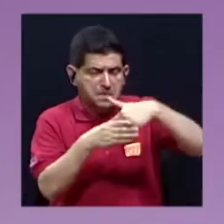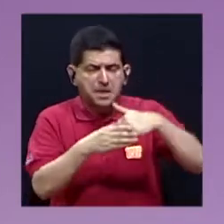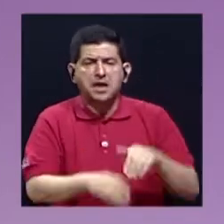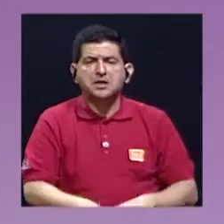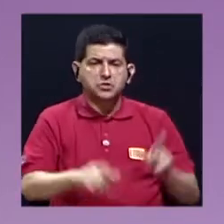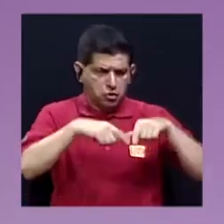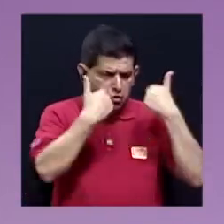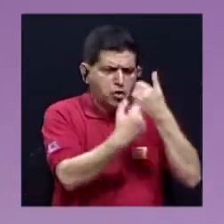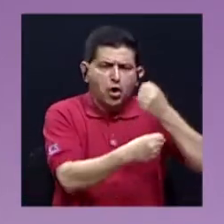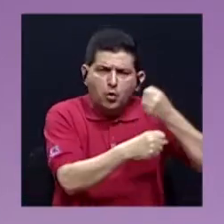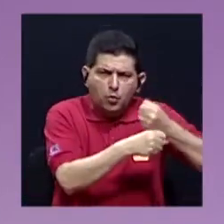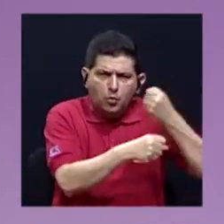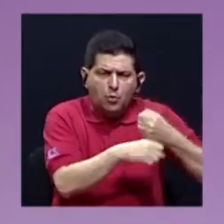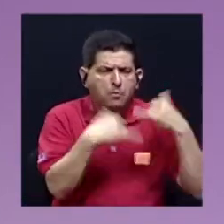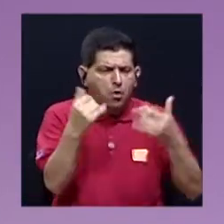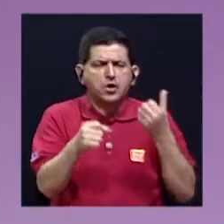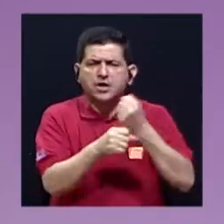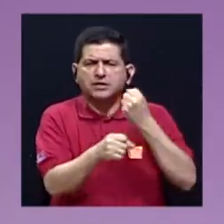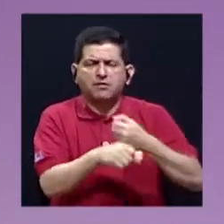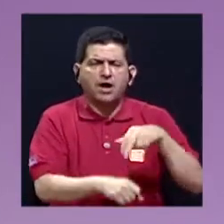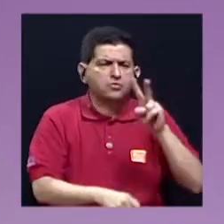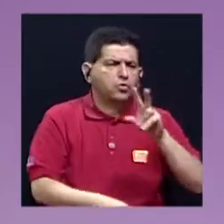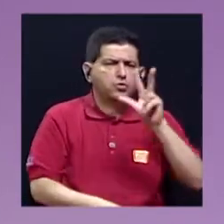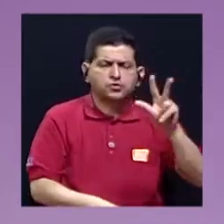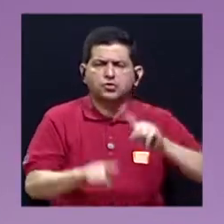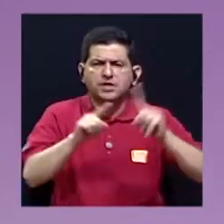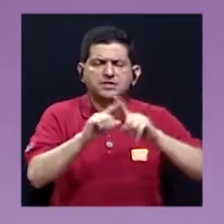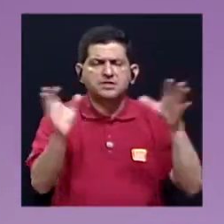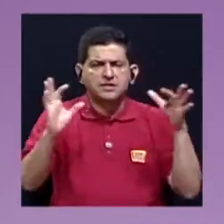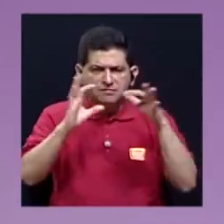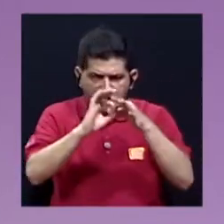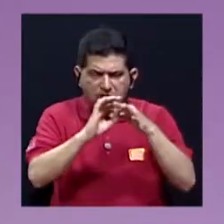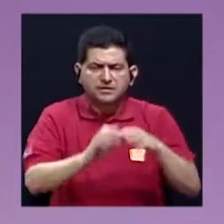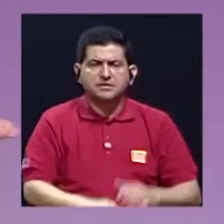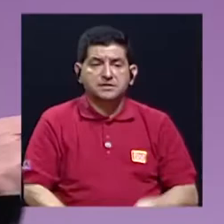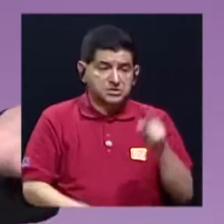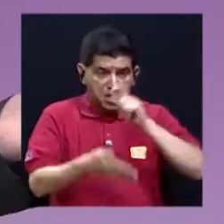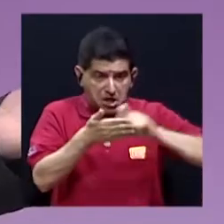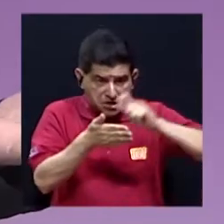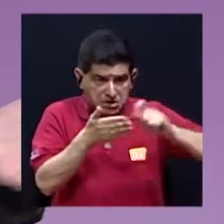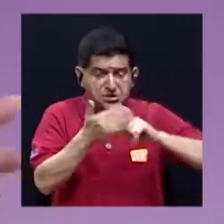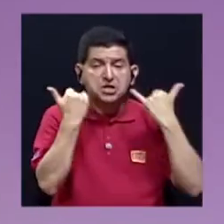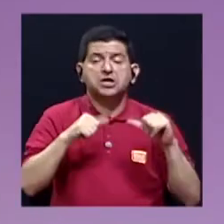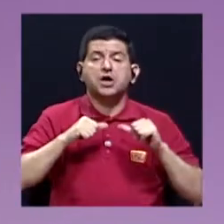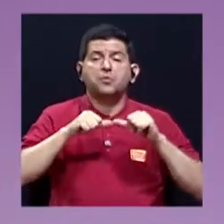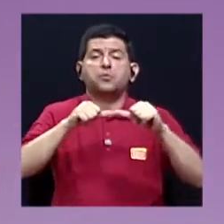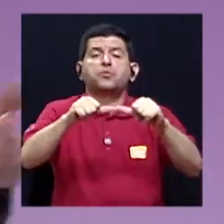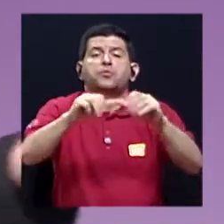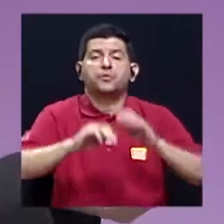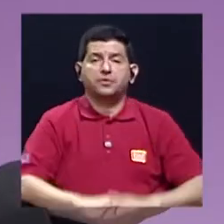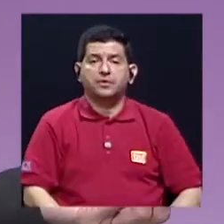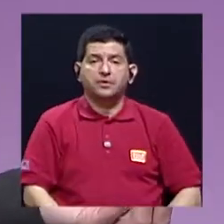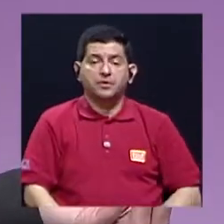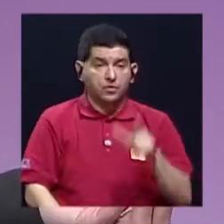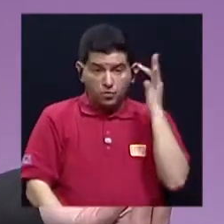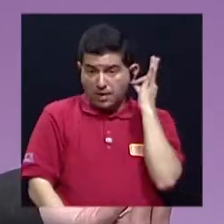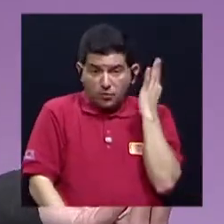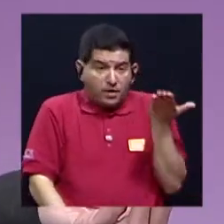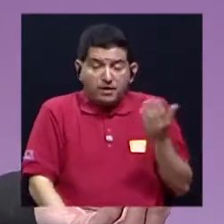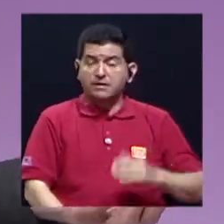y ahí nomasito estaba coordinando dos, tres comisiones, se le enseñan a hacer informes y ya va sobre ruedas, ¿verdad? Y es una